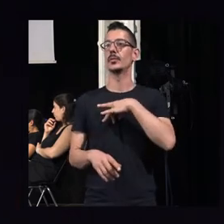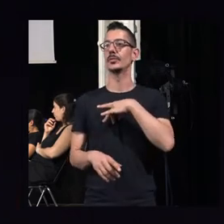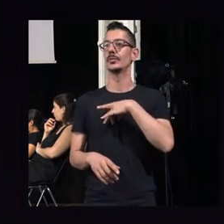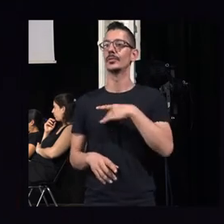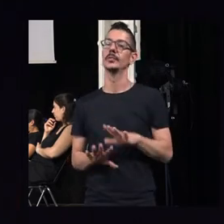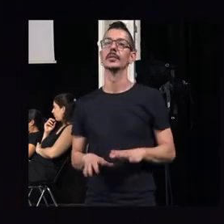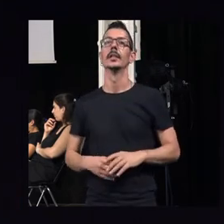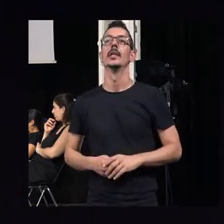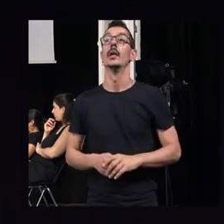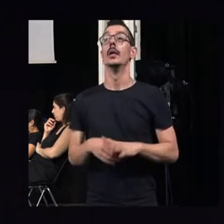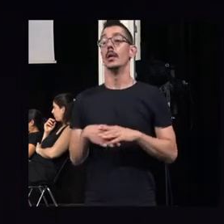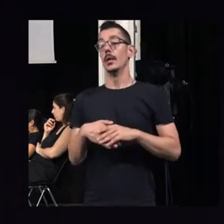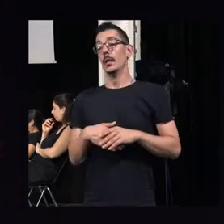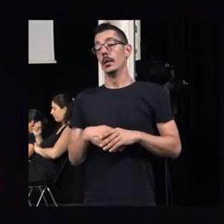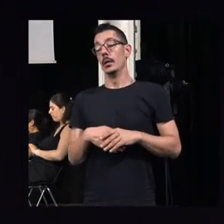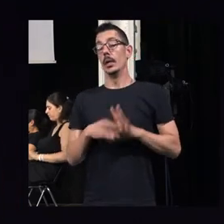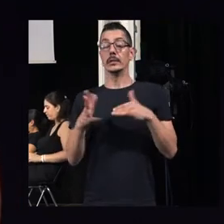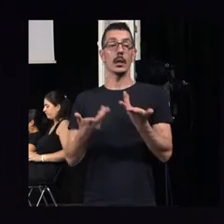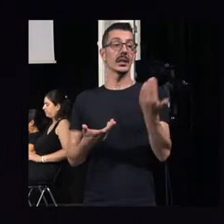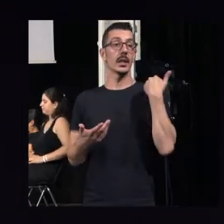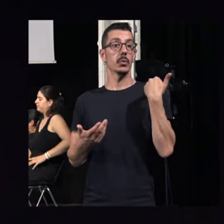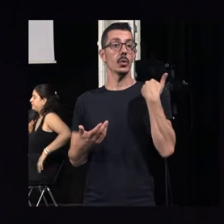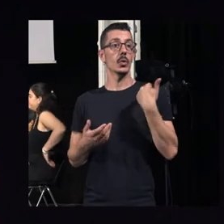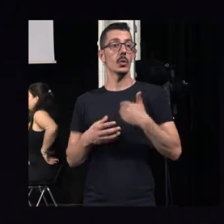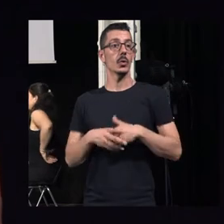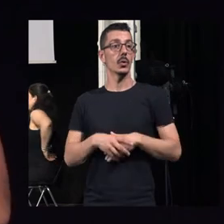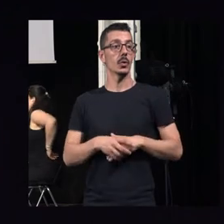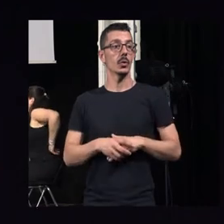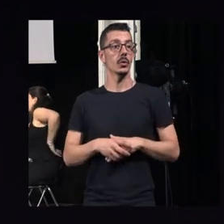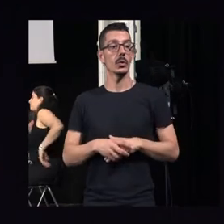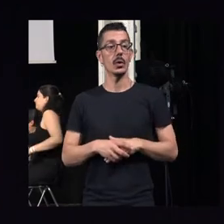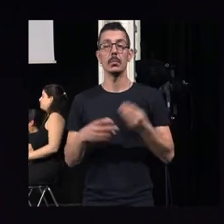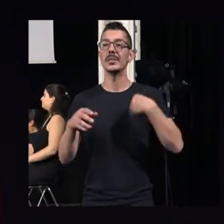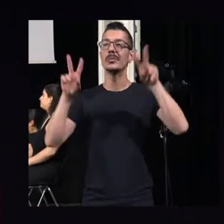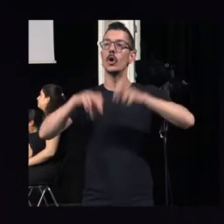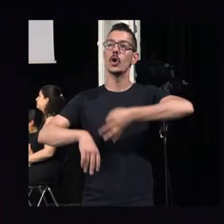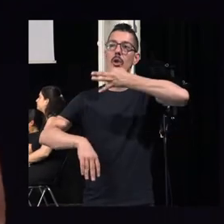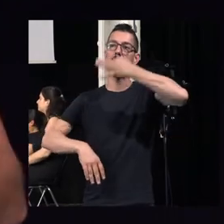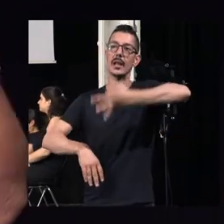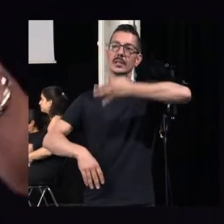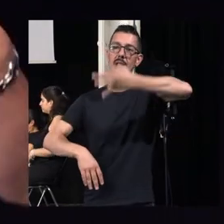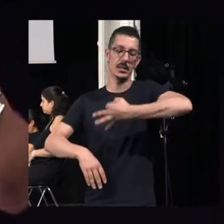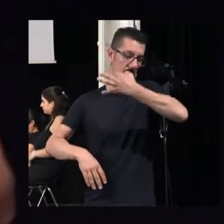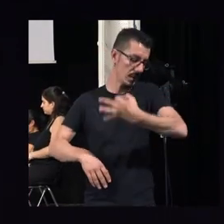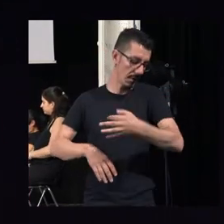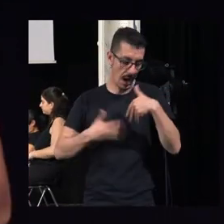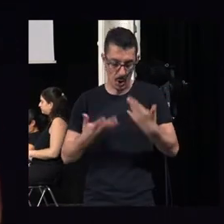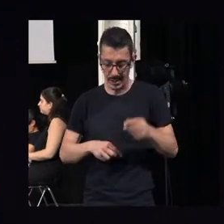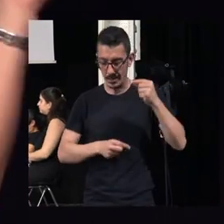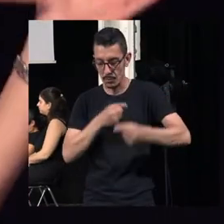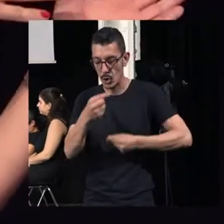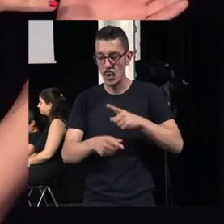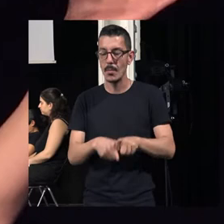Y bueno, de manera reciente con esta narrativa se ha venido ahora incrementando,